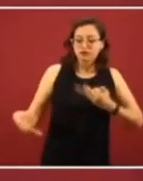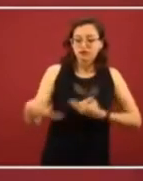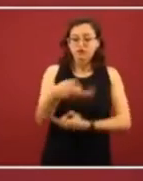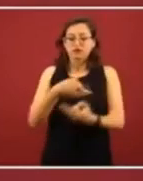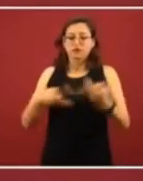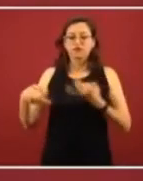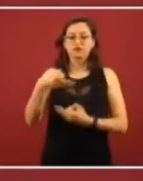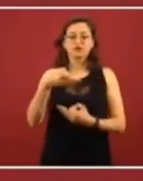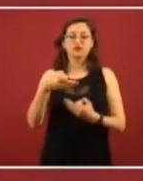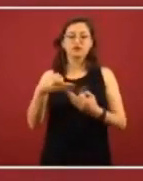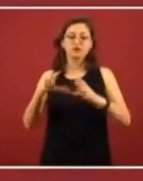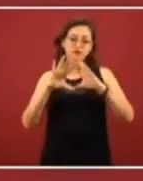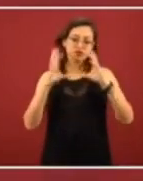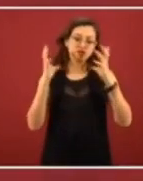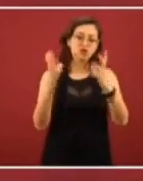mundial